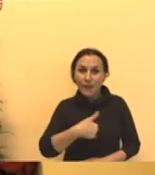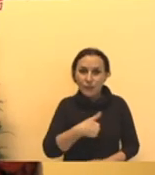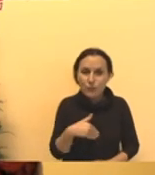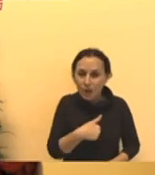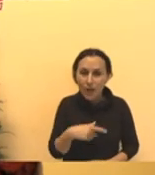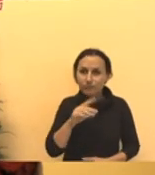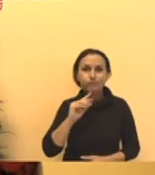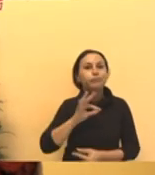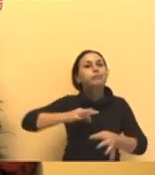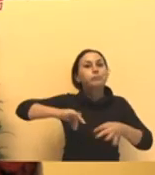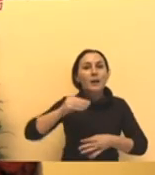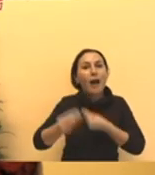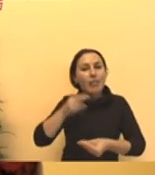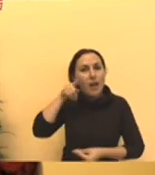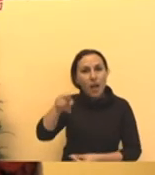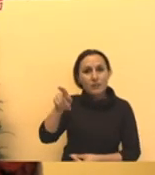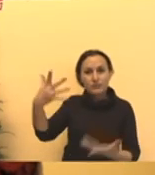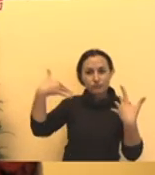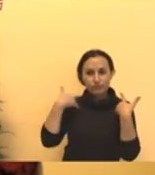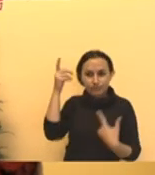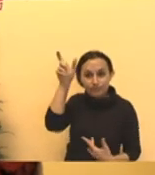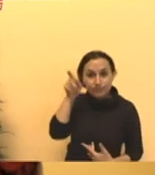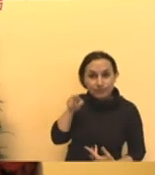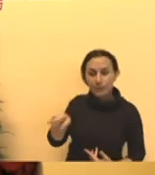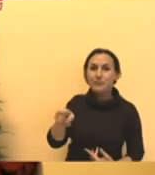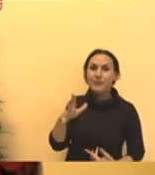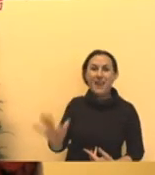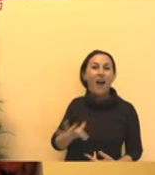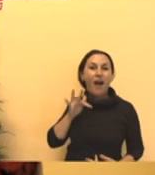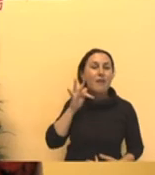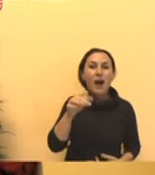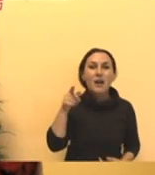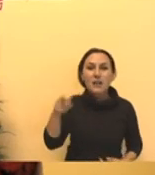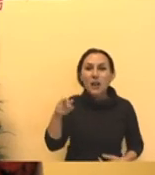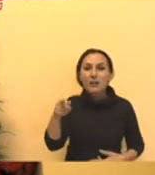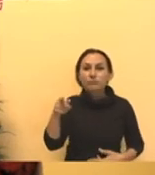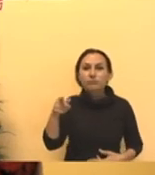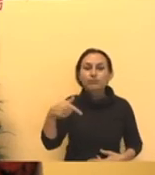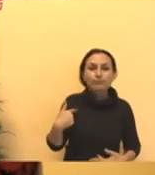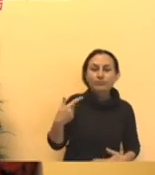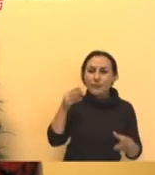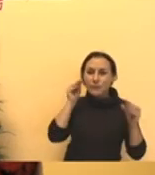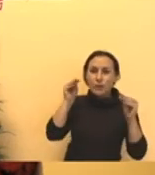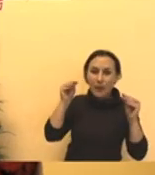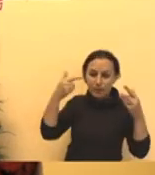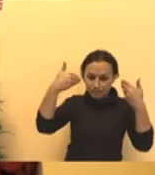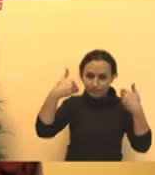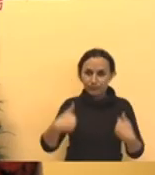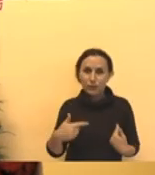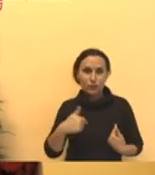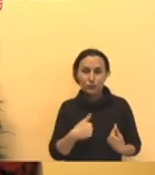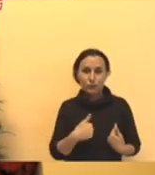que lo hagas. Y además está formado por ti mismo. No